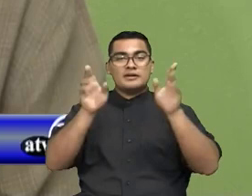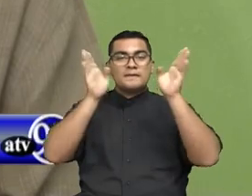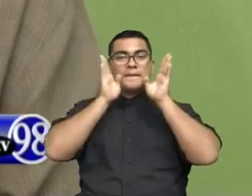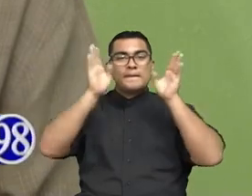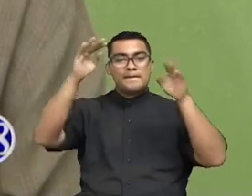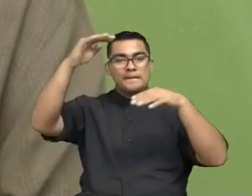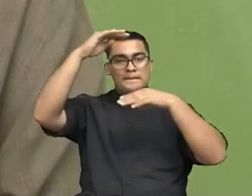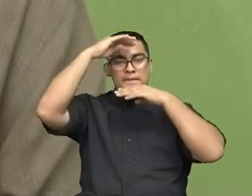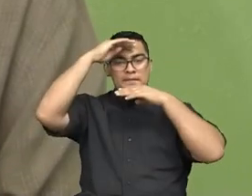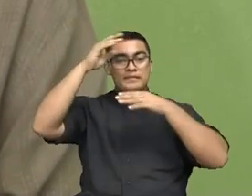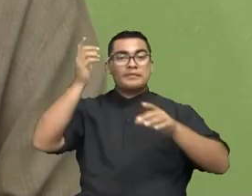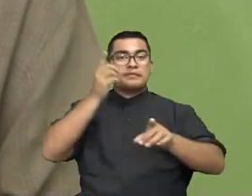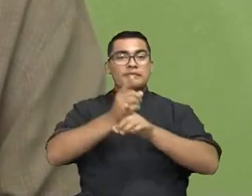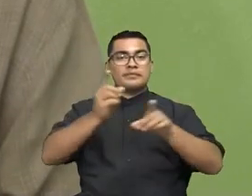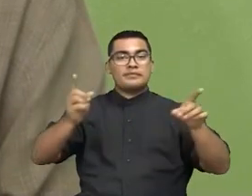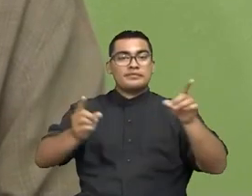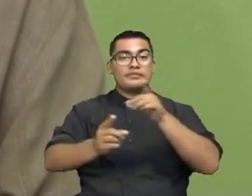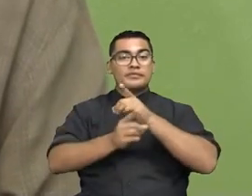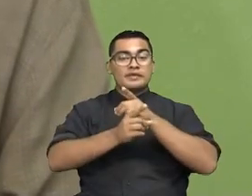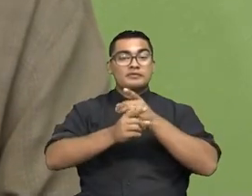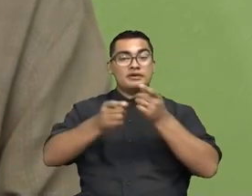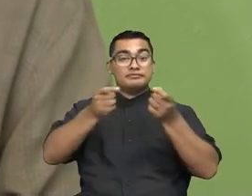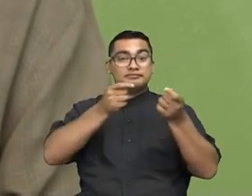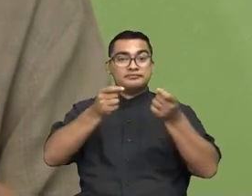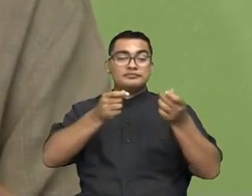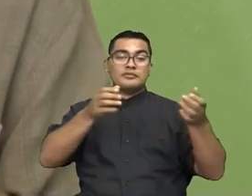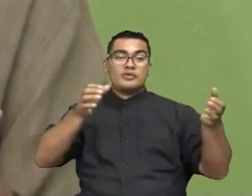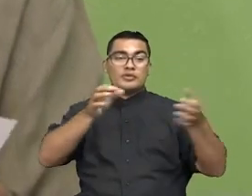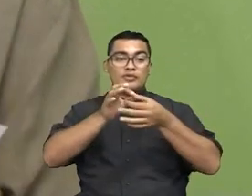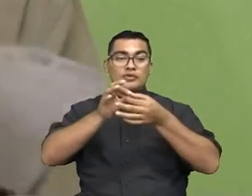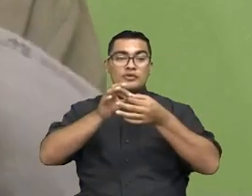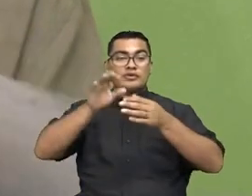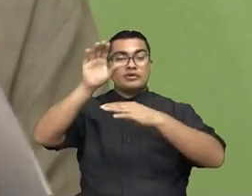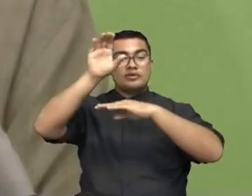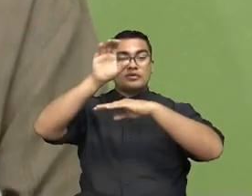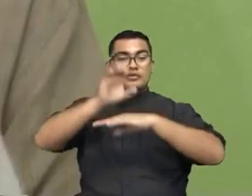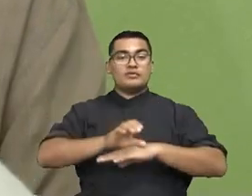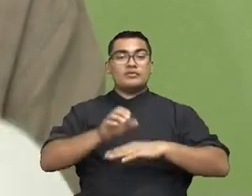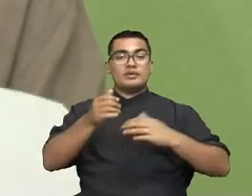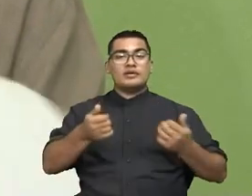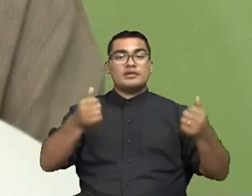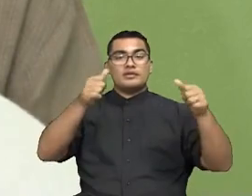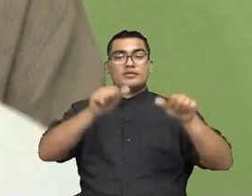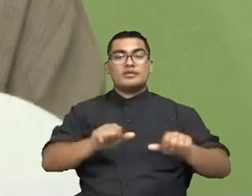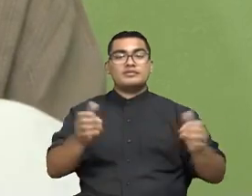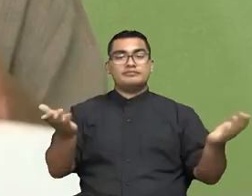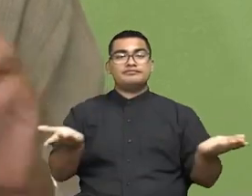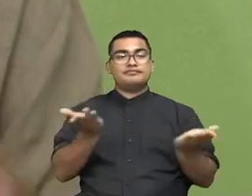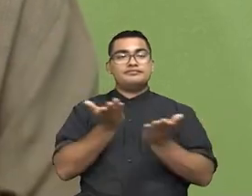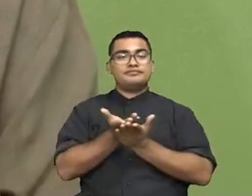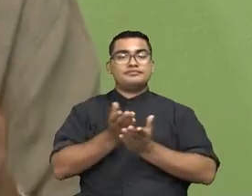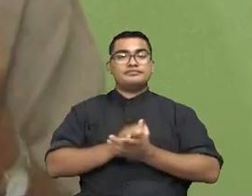privado, deberán estos ajustarse a la costumbre o acuerdos realizados entre las partes.